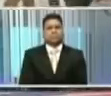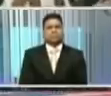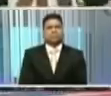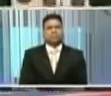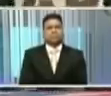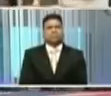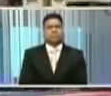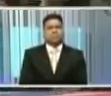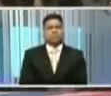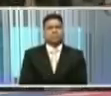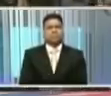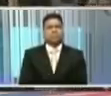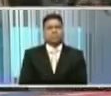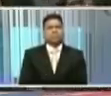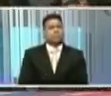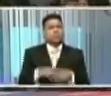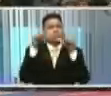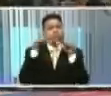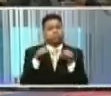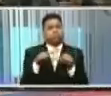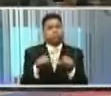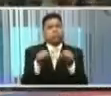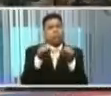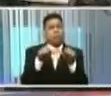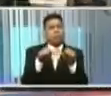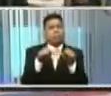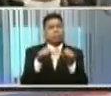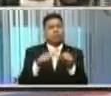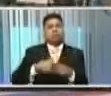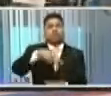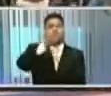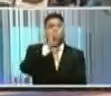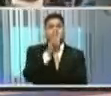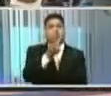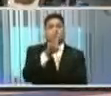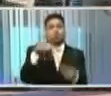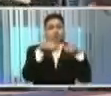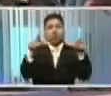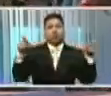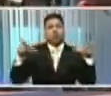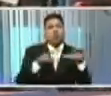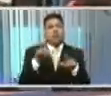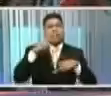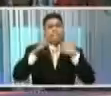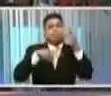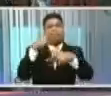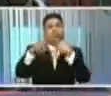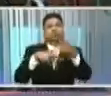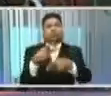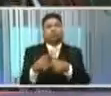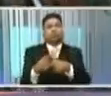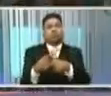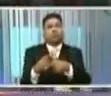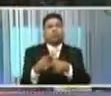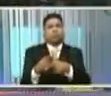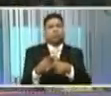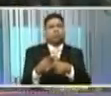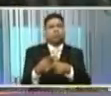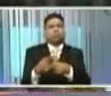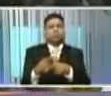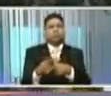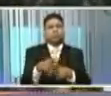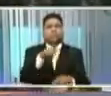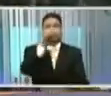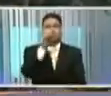la instalación y puesta en marcha de 2 espacios productivos Tinjacá.